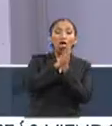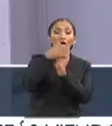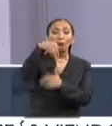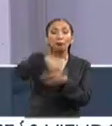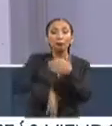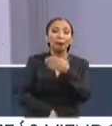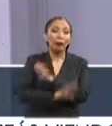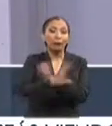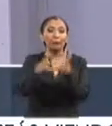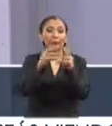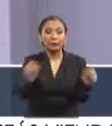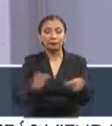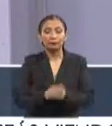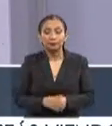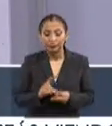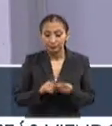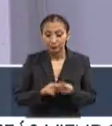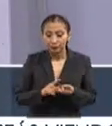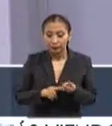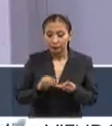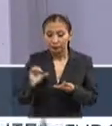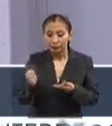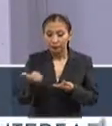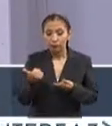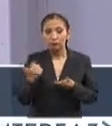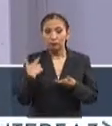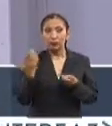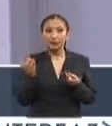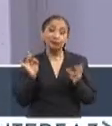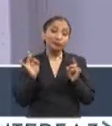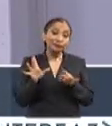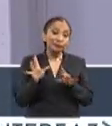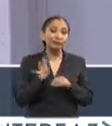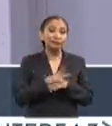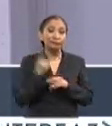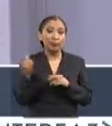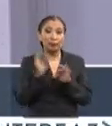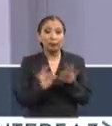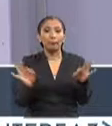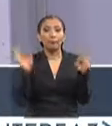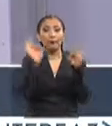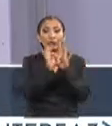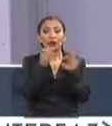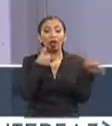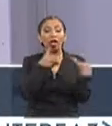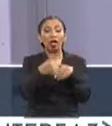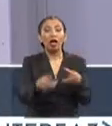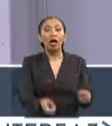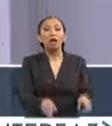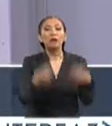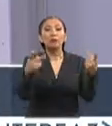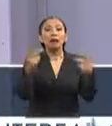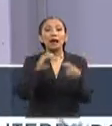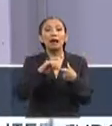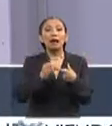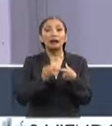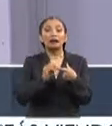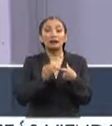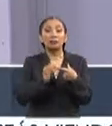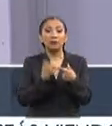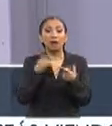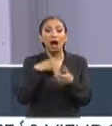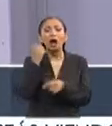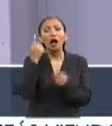cambios del clima y que también desaparecen. Y otro de los factores es la importancia comercial de algunos granos, ¿no?